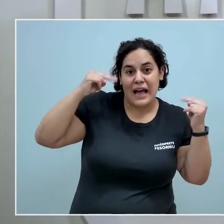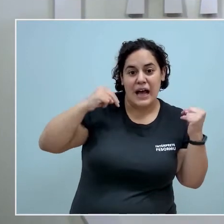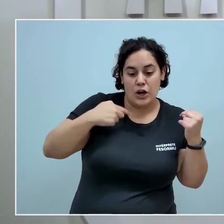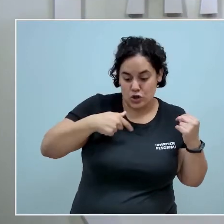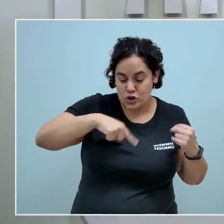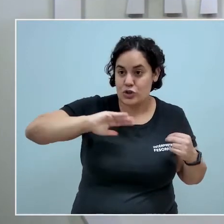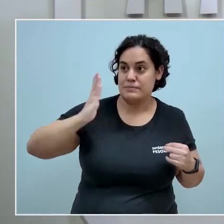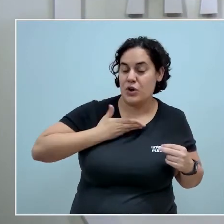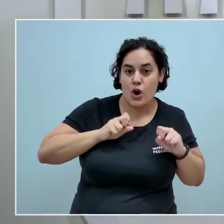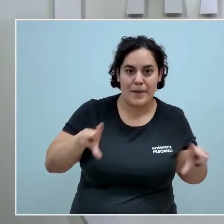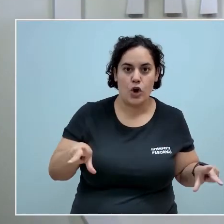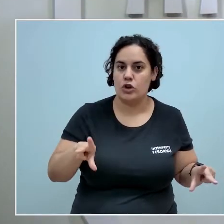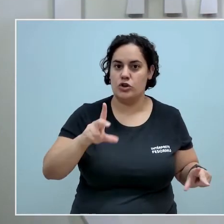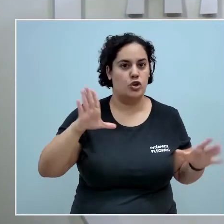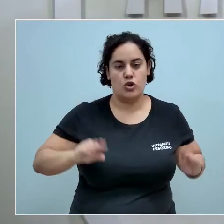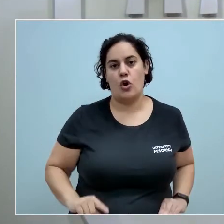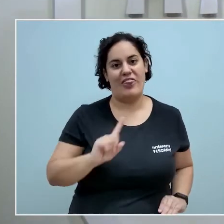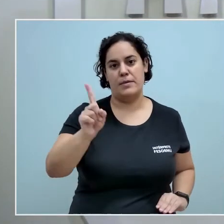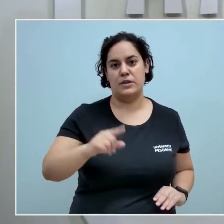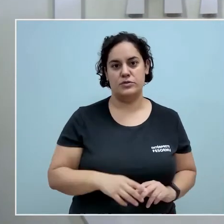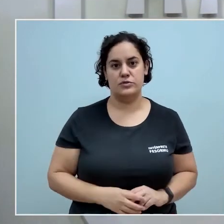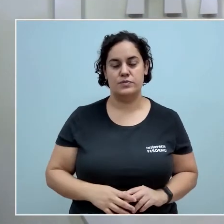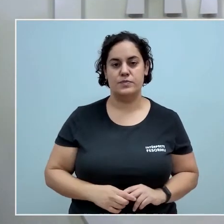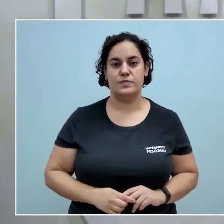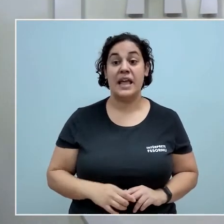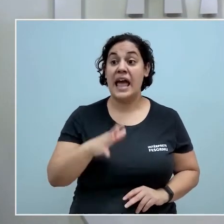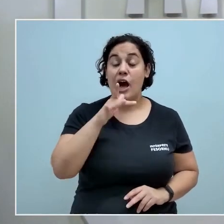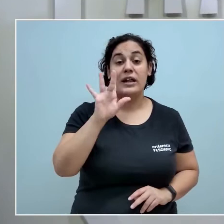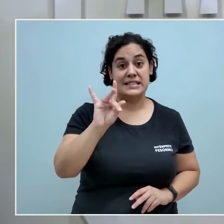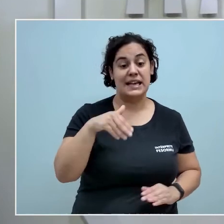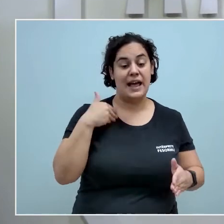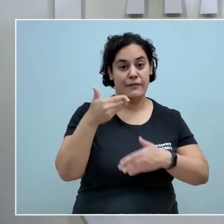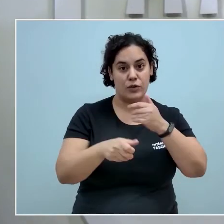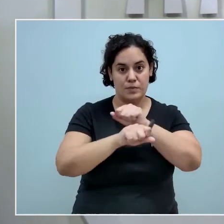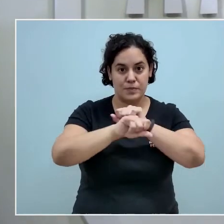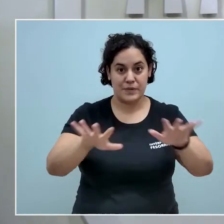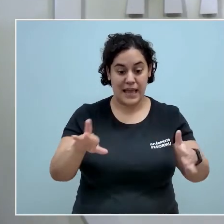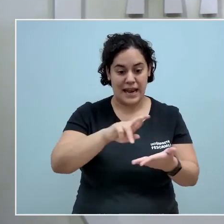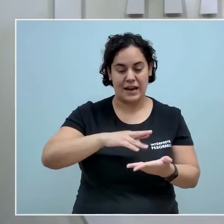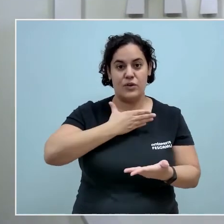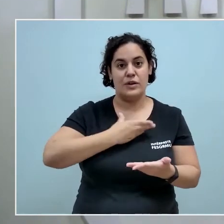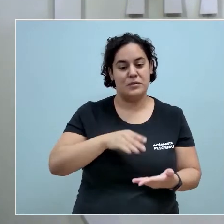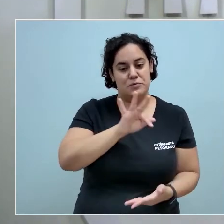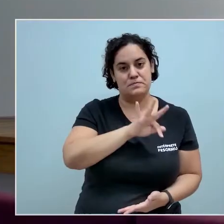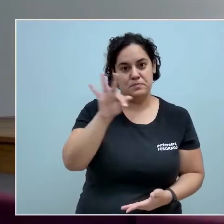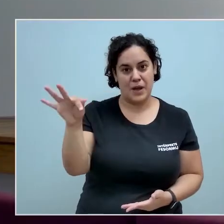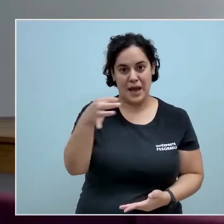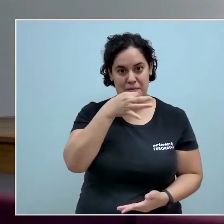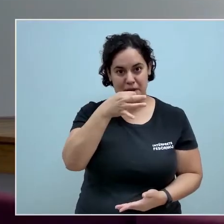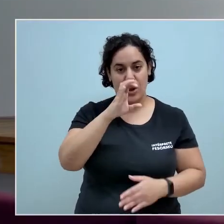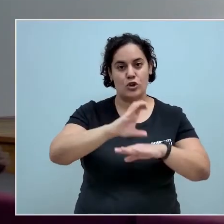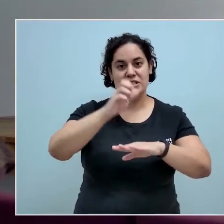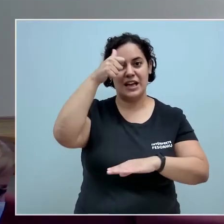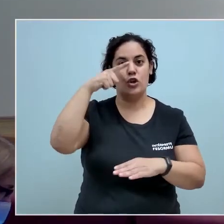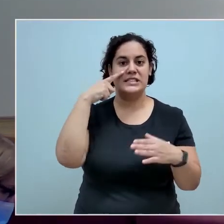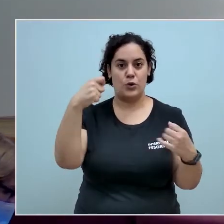Gobierno, siempre y en todo. Ahora sí, para que nos informe de la evolución de la pandemia en nuestra región, cedo ya la palabra al consejero